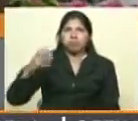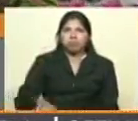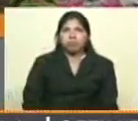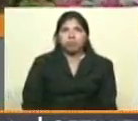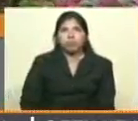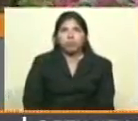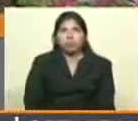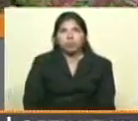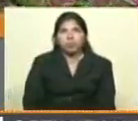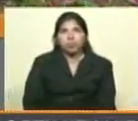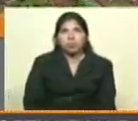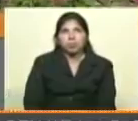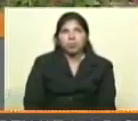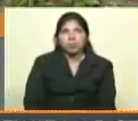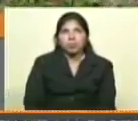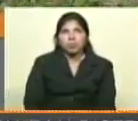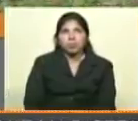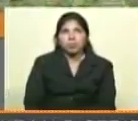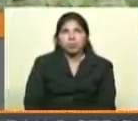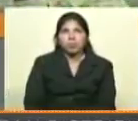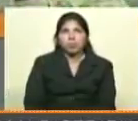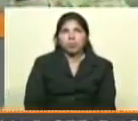Pusieron este micrófono aquí frente al sol.